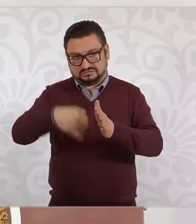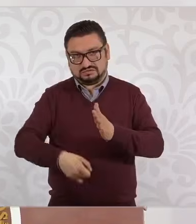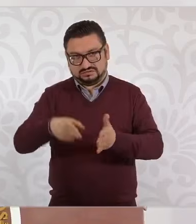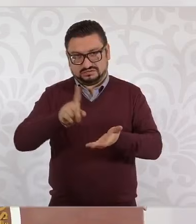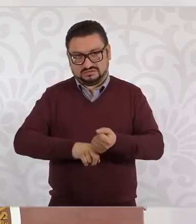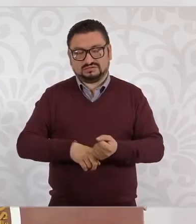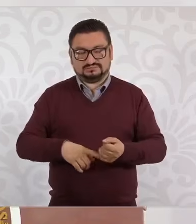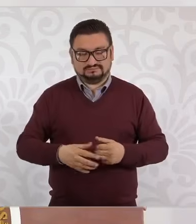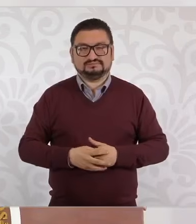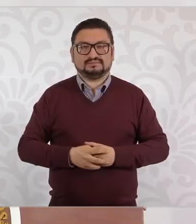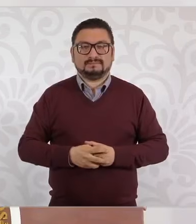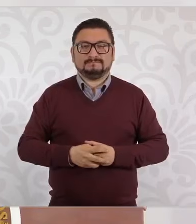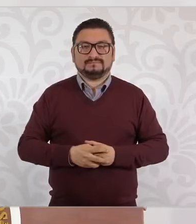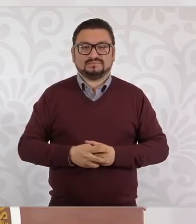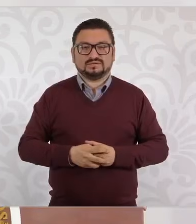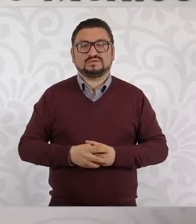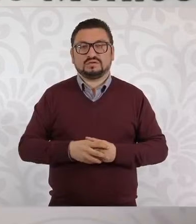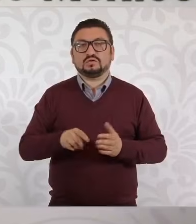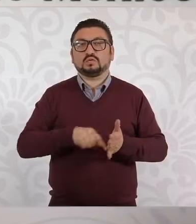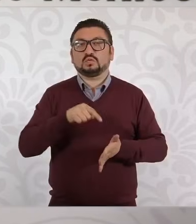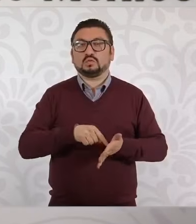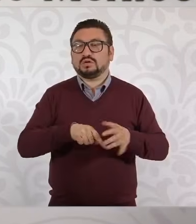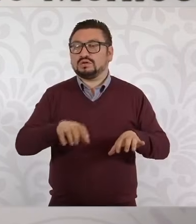profundidades de la Tierra en ciertas